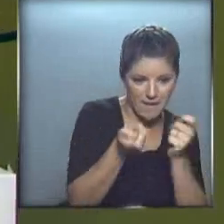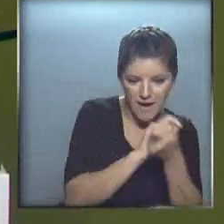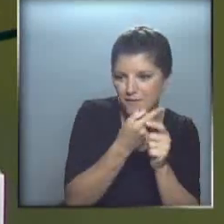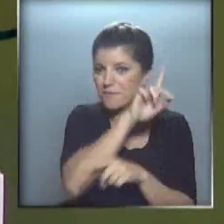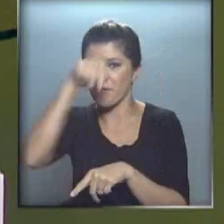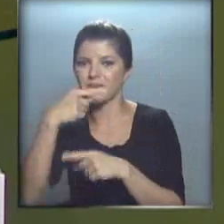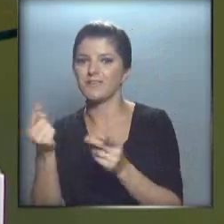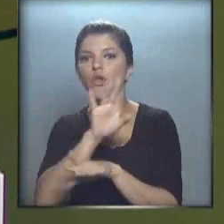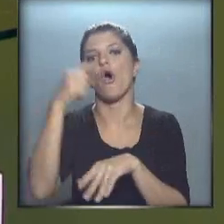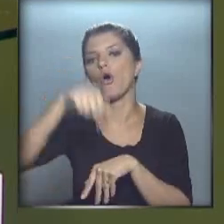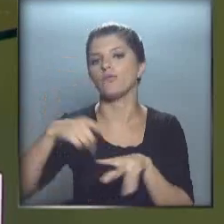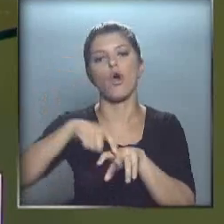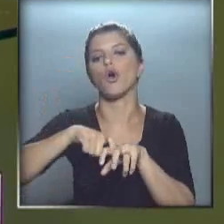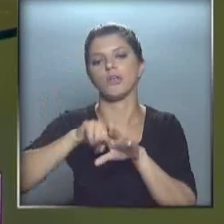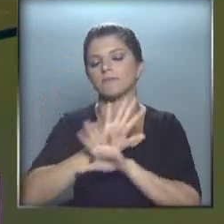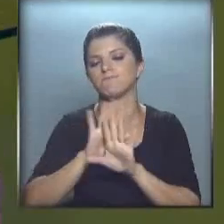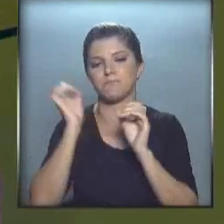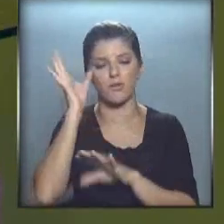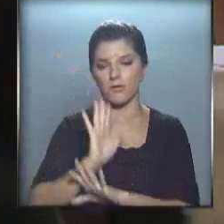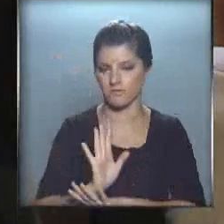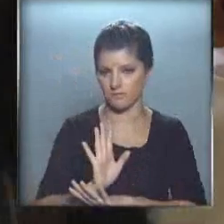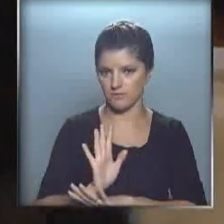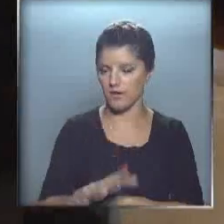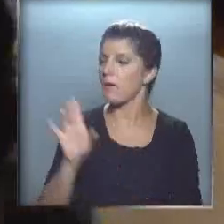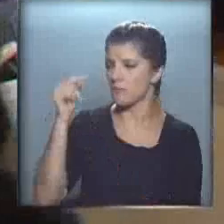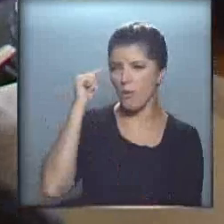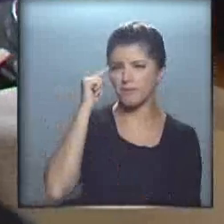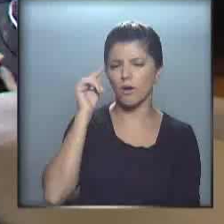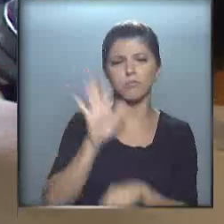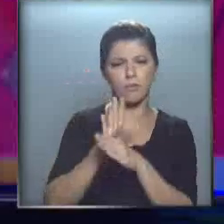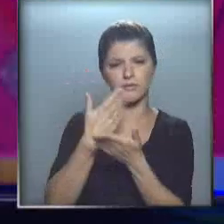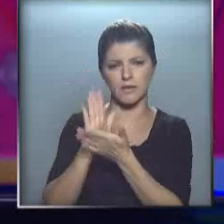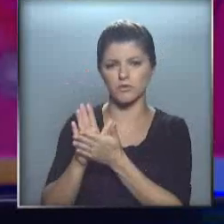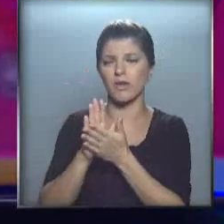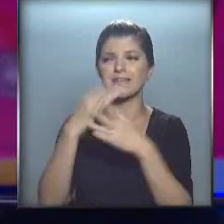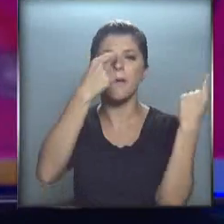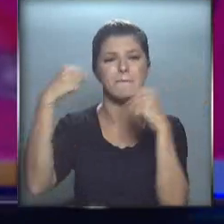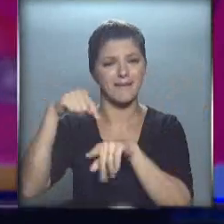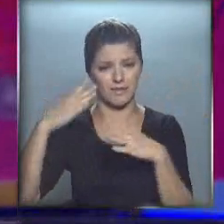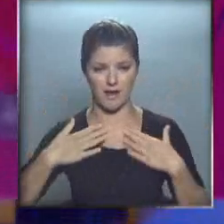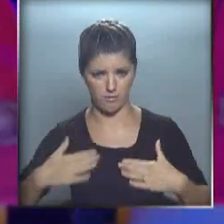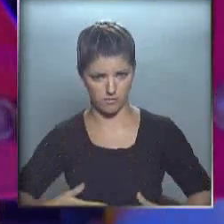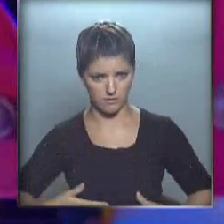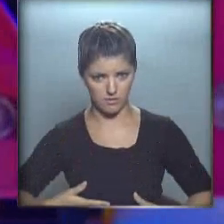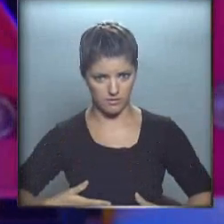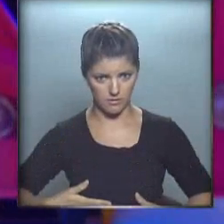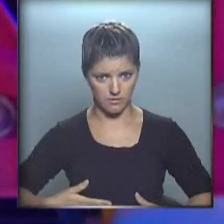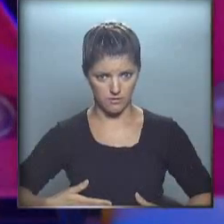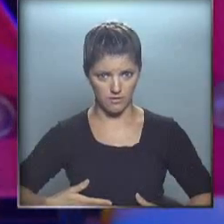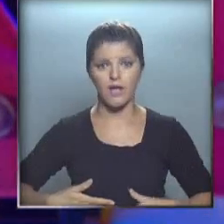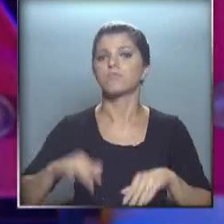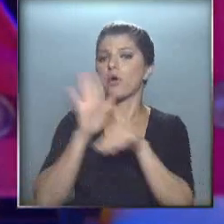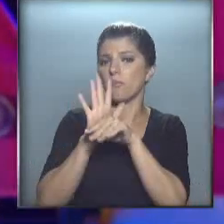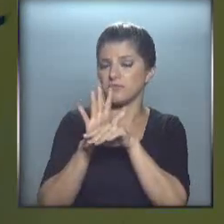la noche de la jota, disculpado, no puedo hacer nada. Pero eso vos lo vivís como una discriminación que va más allá de la vestimenta, de esa situación puntual, digamos. Es claro, una discriminación